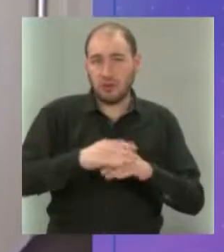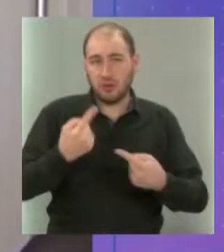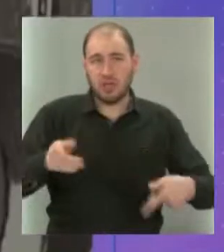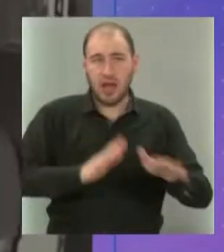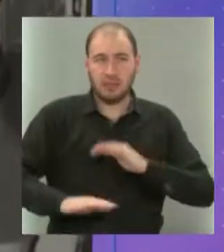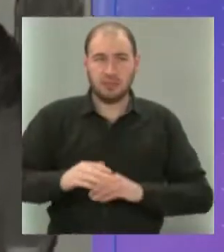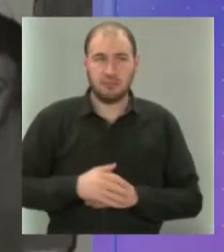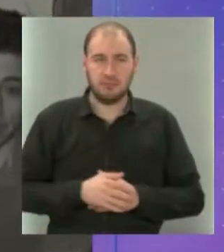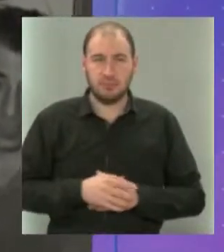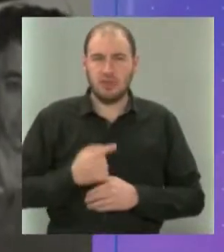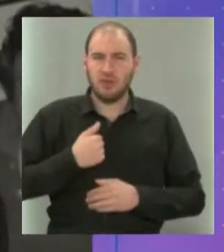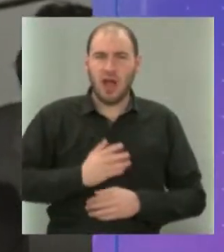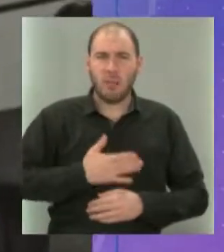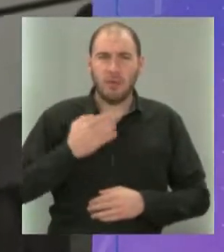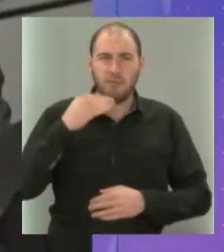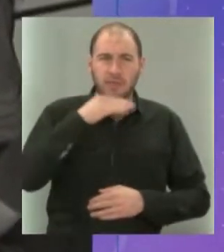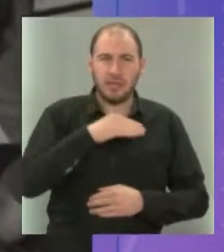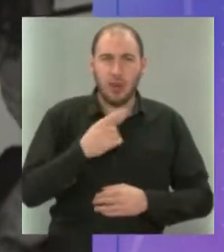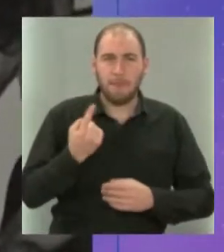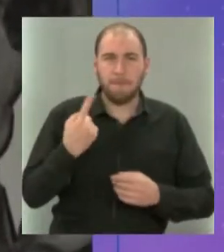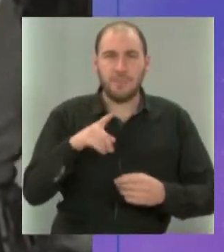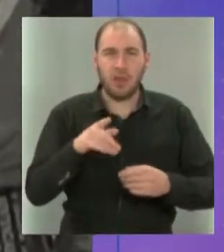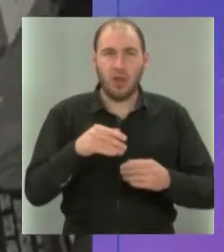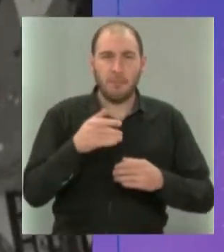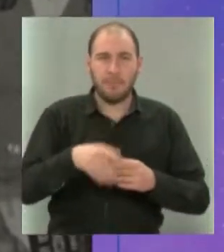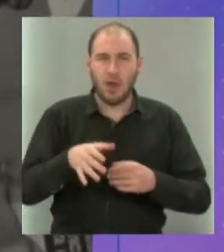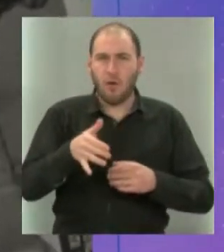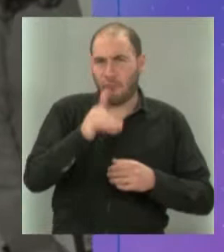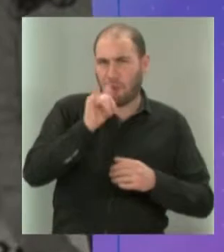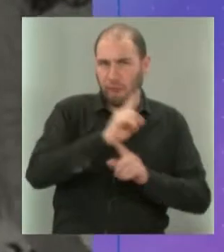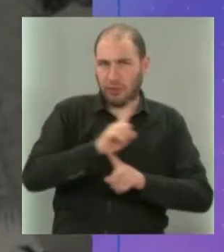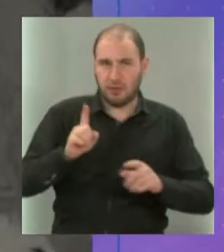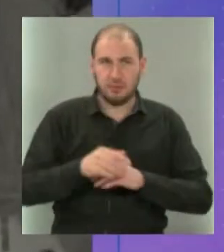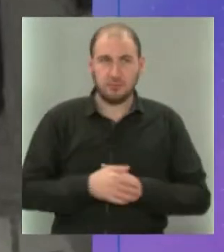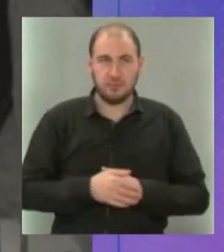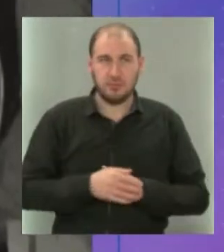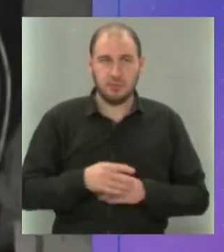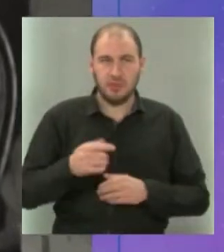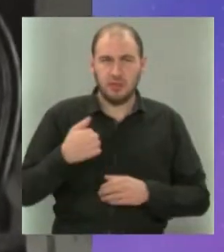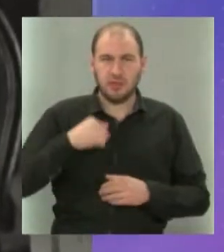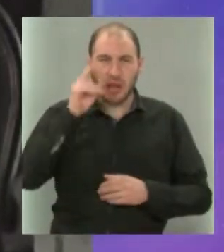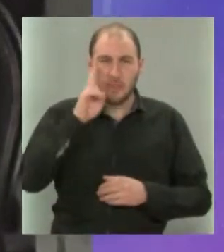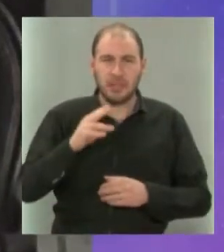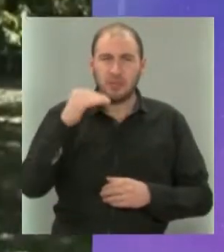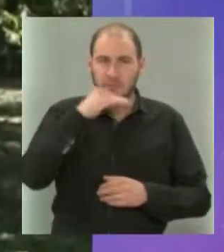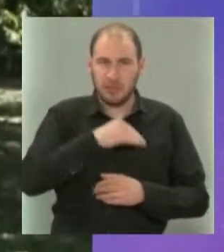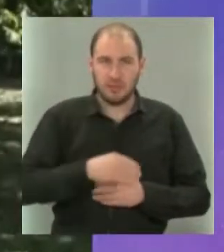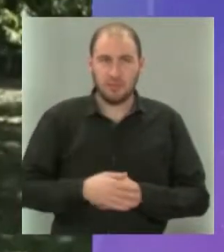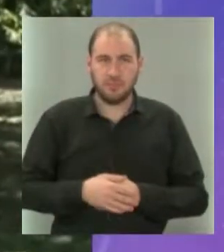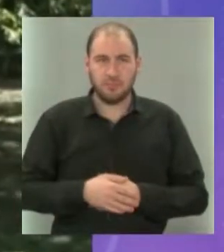hace. Yo amo el vino, pero no para la borrachera. Yo tengo mucho respeto por el